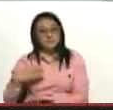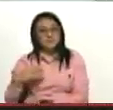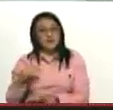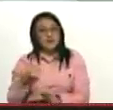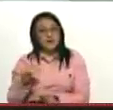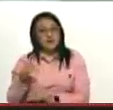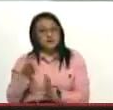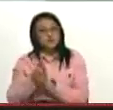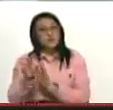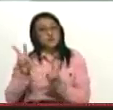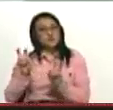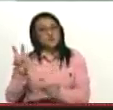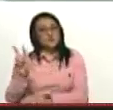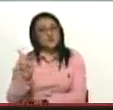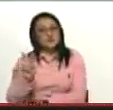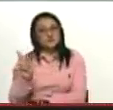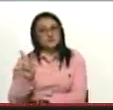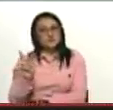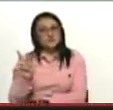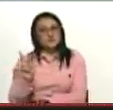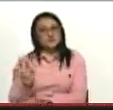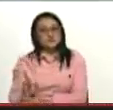sobre Venezuela